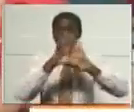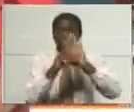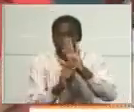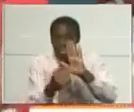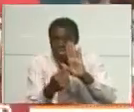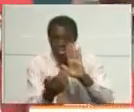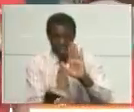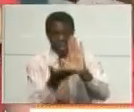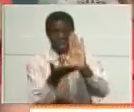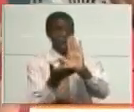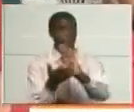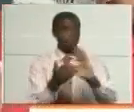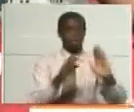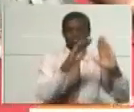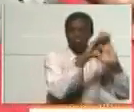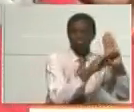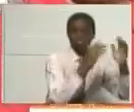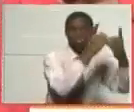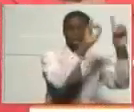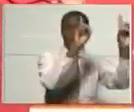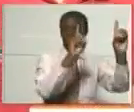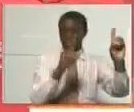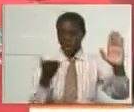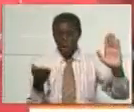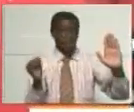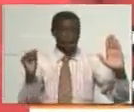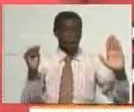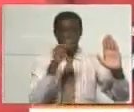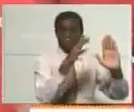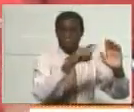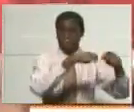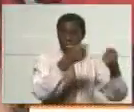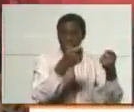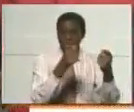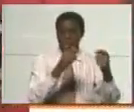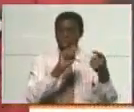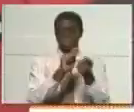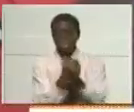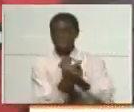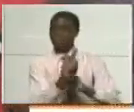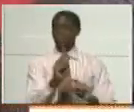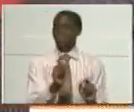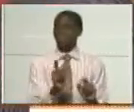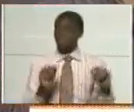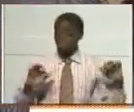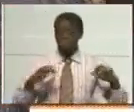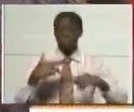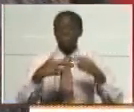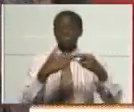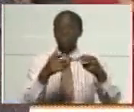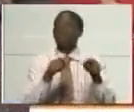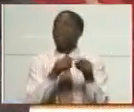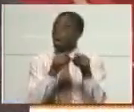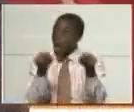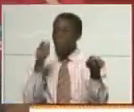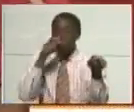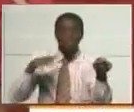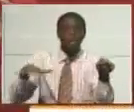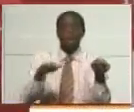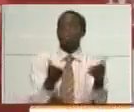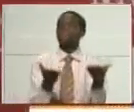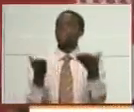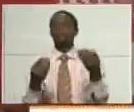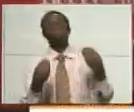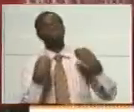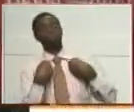revés, la constituyente le da el poder a quien tiene que tenerlo en una democracia, el pueblo de a pie,